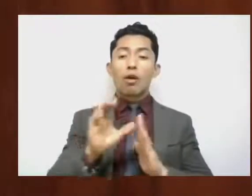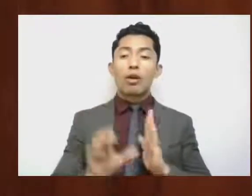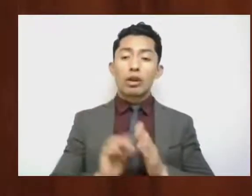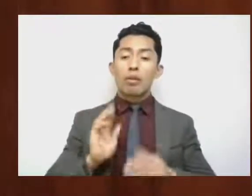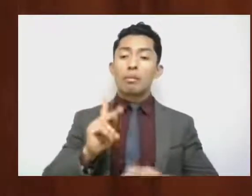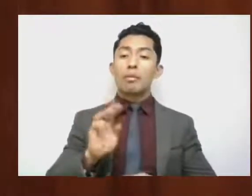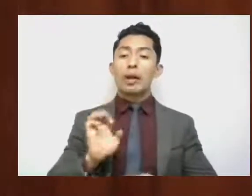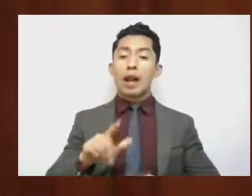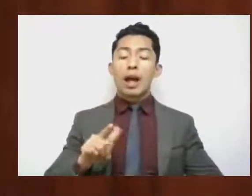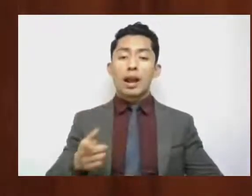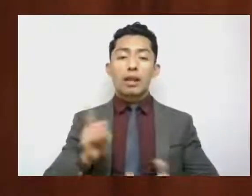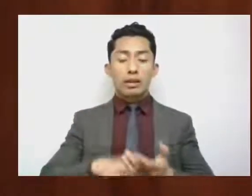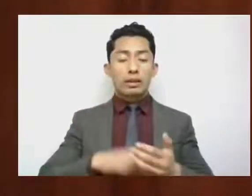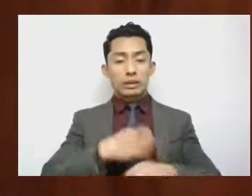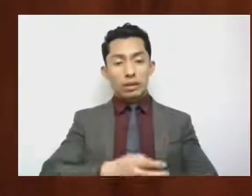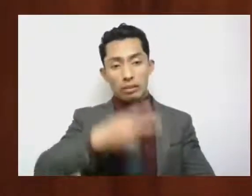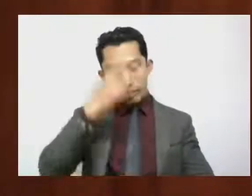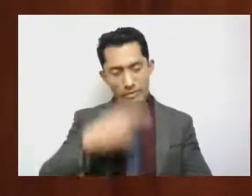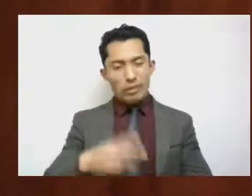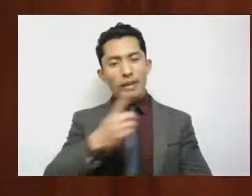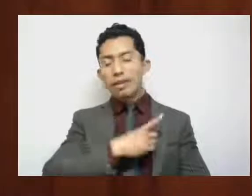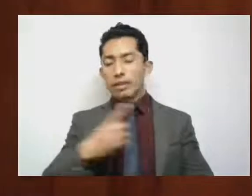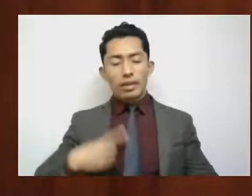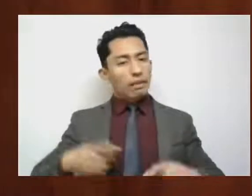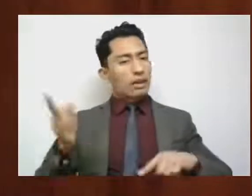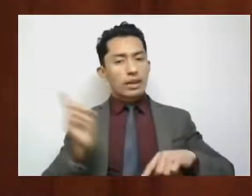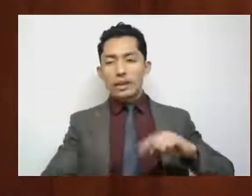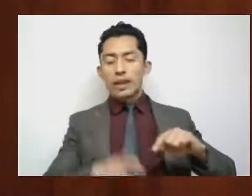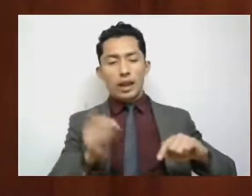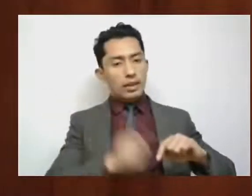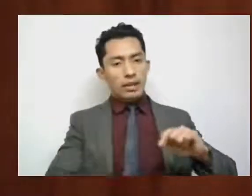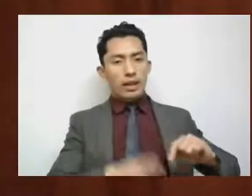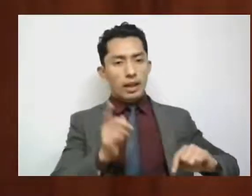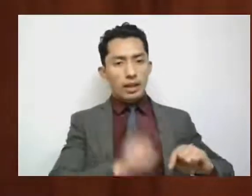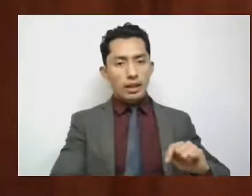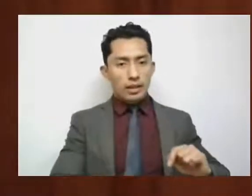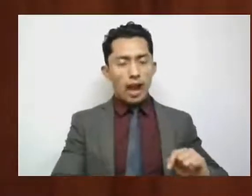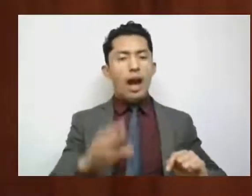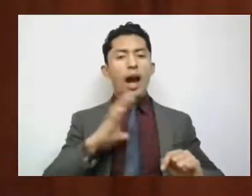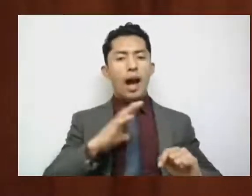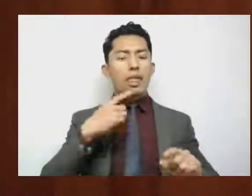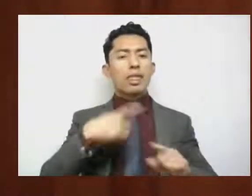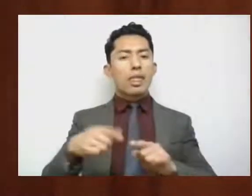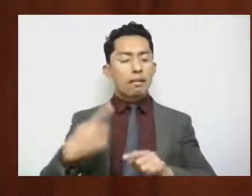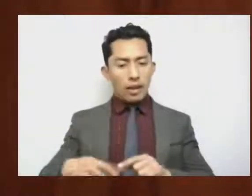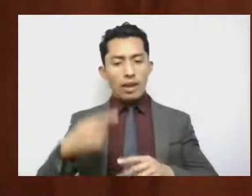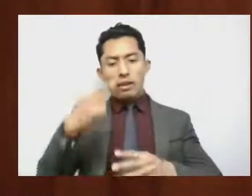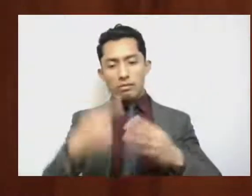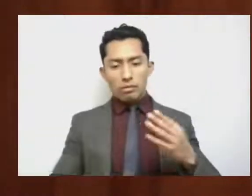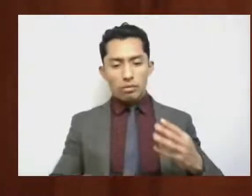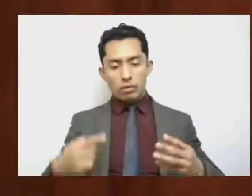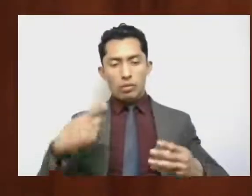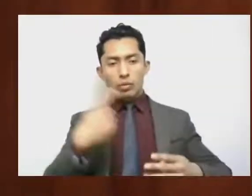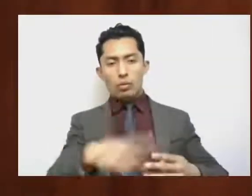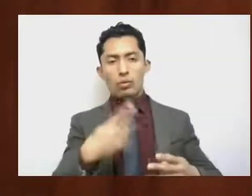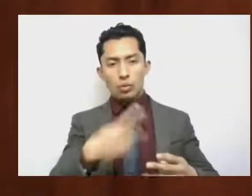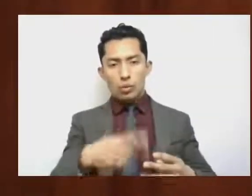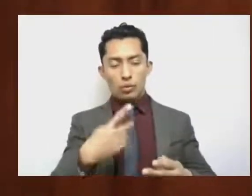mexiquense. Es necesario eliminar todas esas herramientas que son propias de